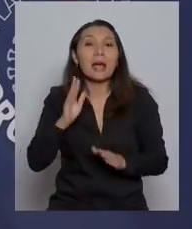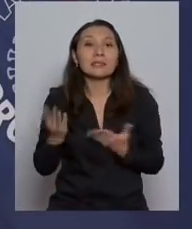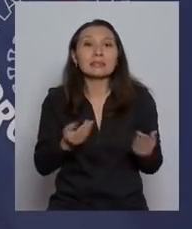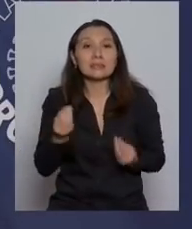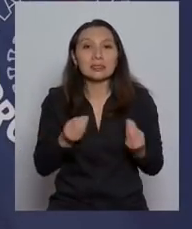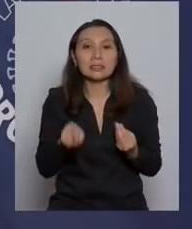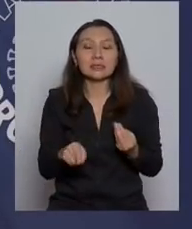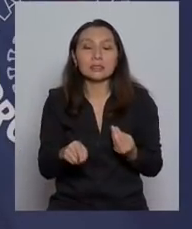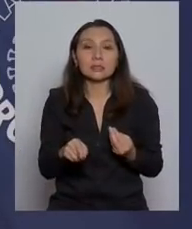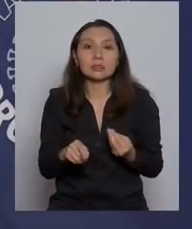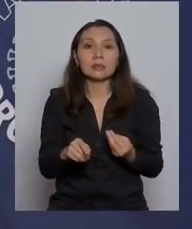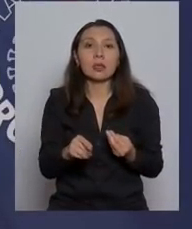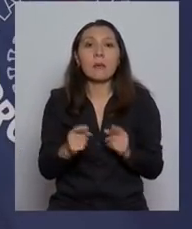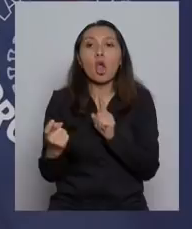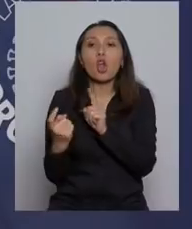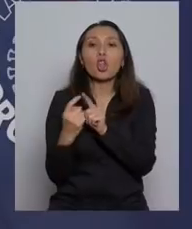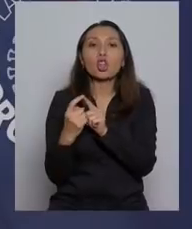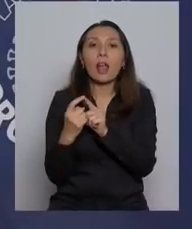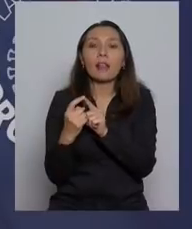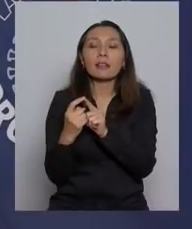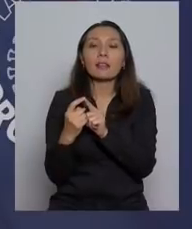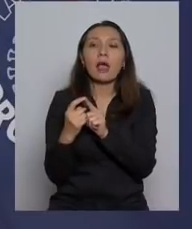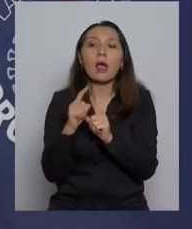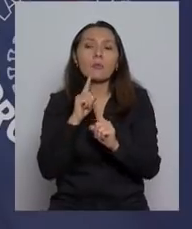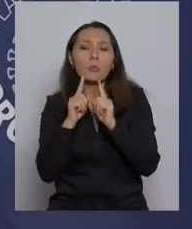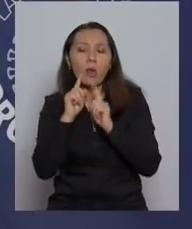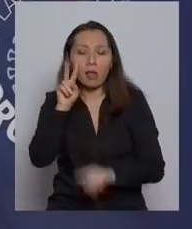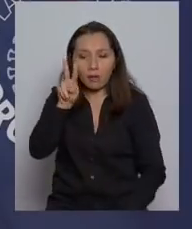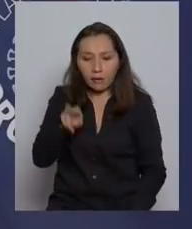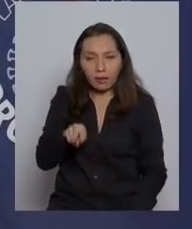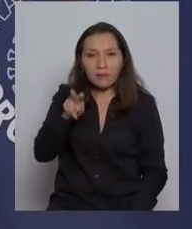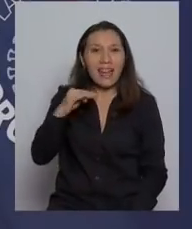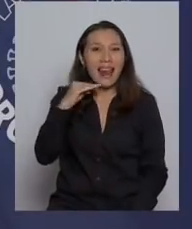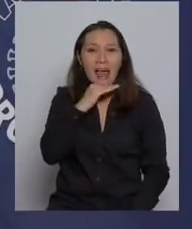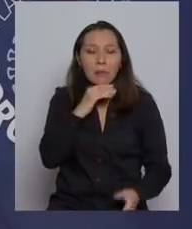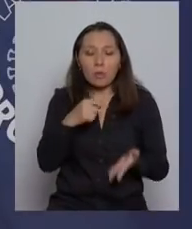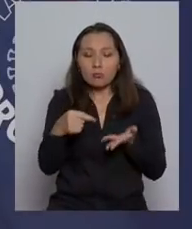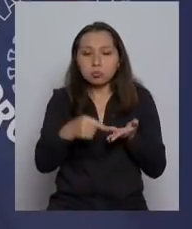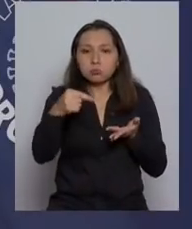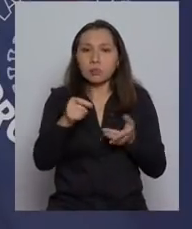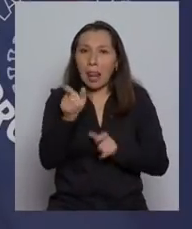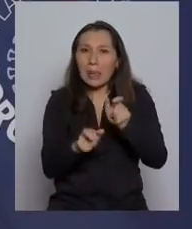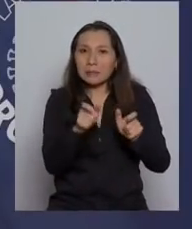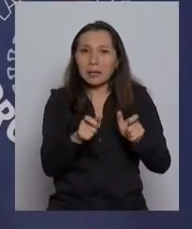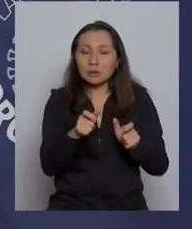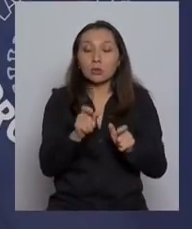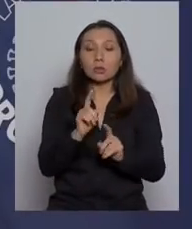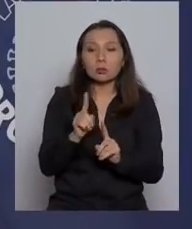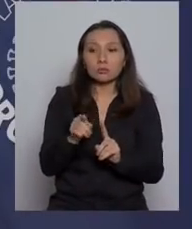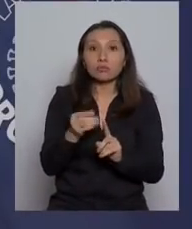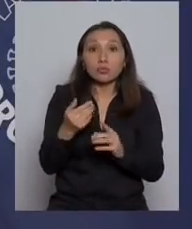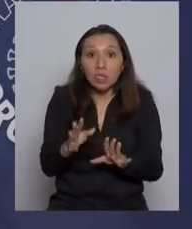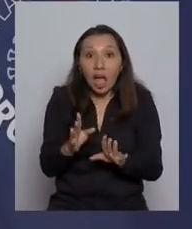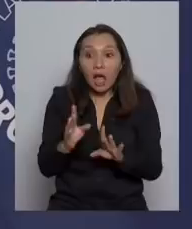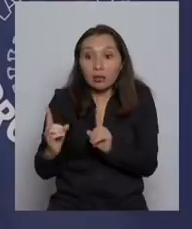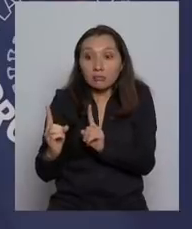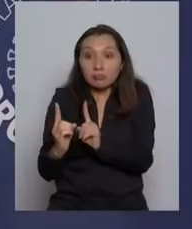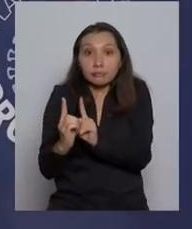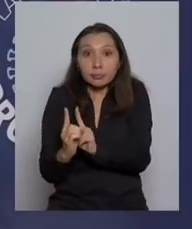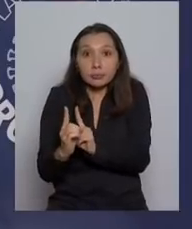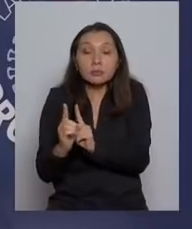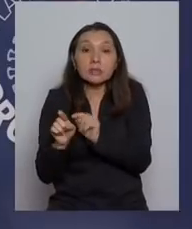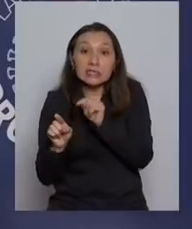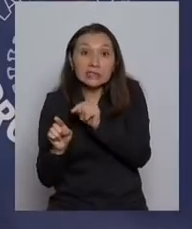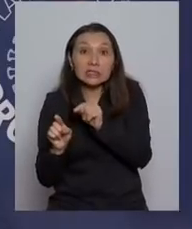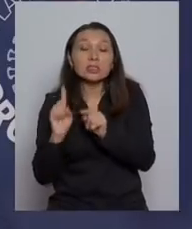para contactar, para examinar mediante test rápido a personas que han estado en contacto con